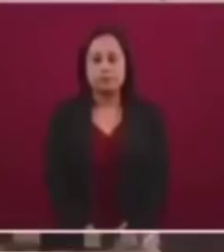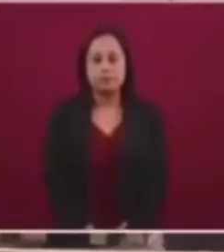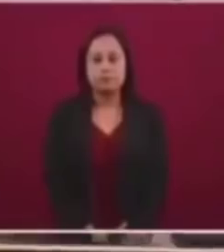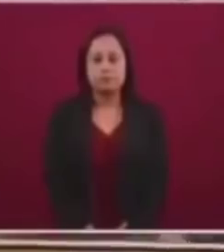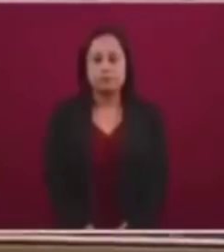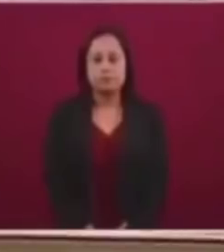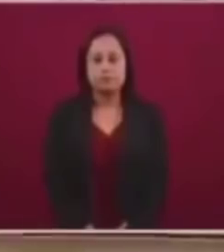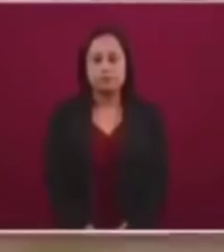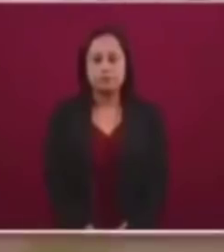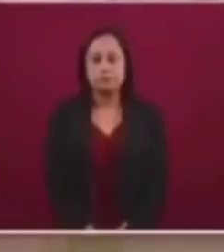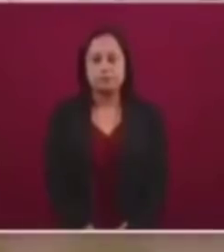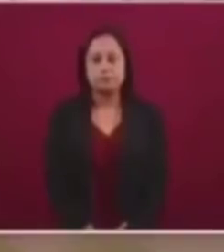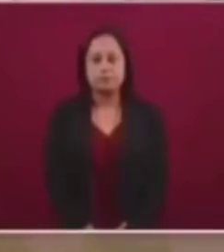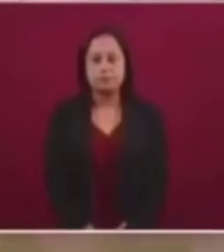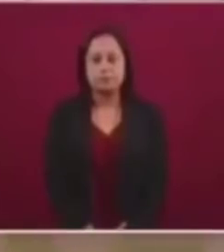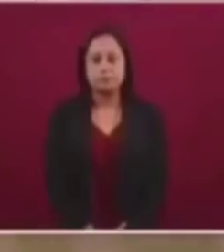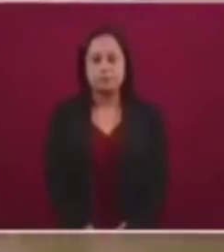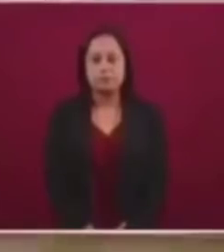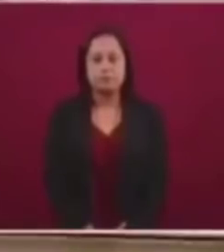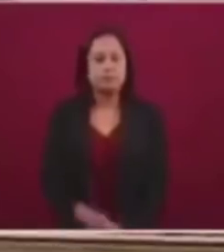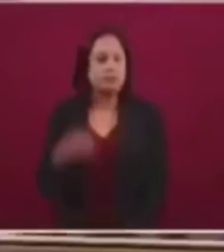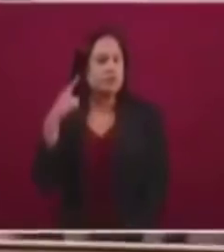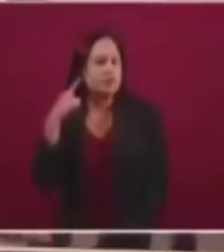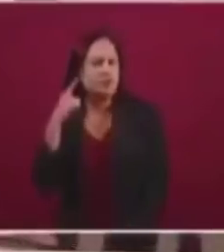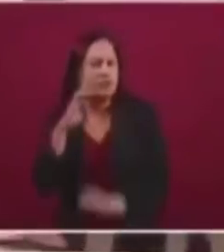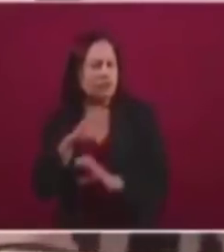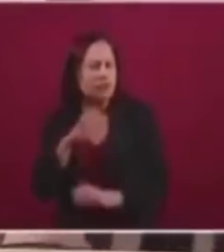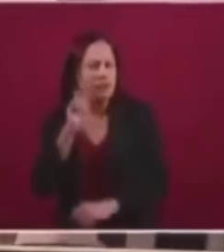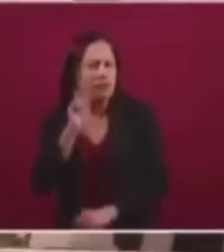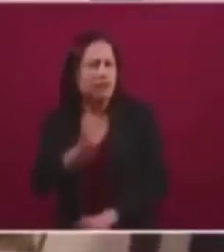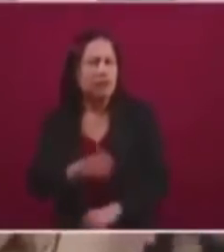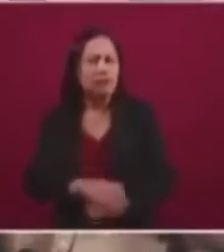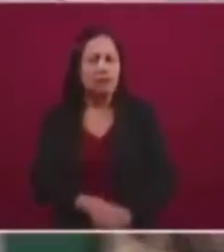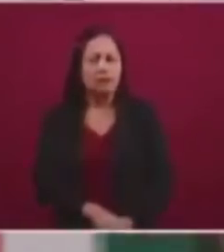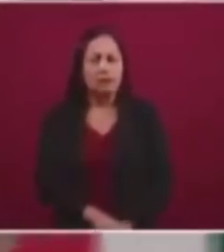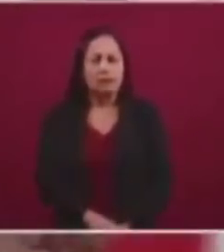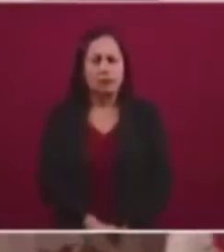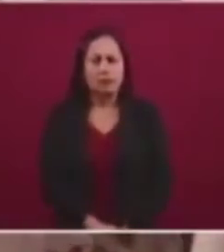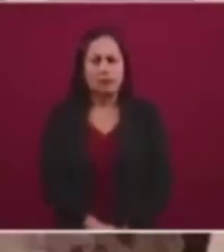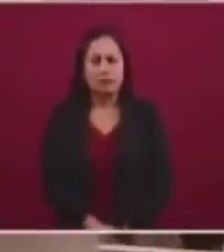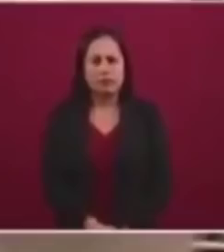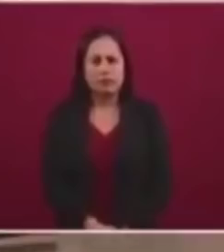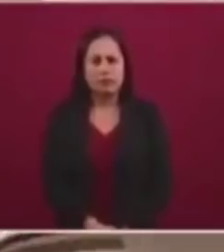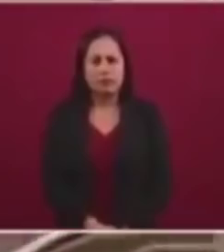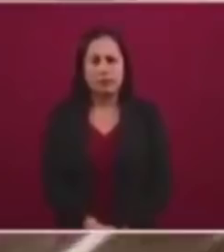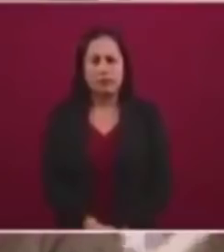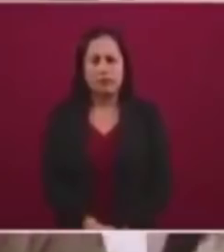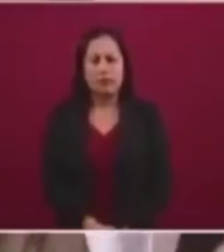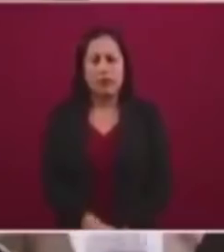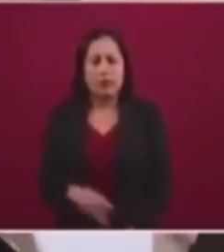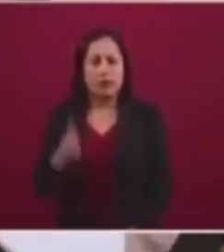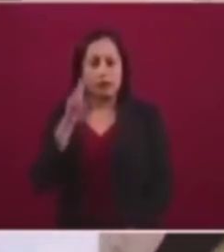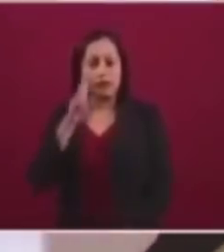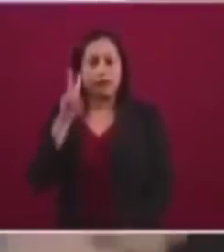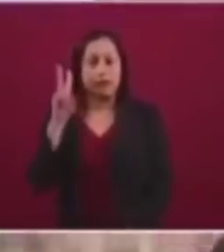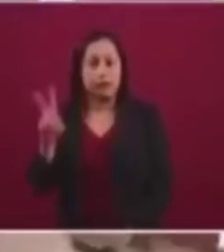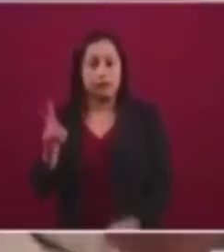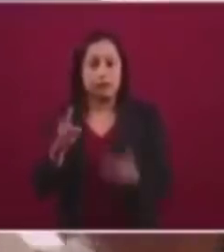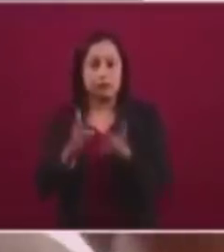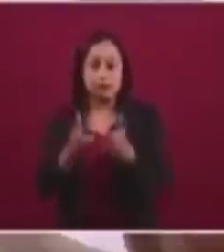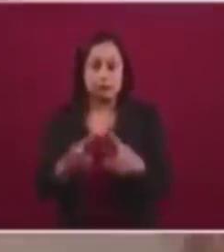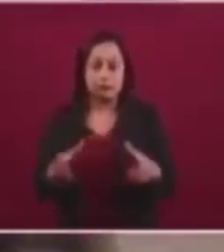para proporcionar apoyo de fuego cercano y continuo a los batallones durante sus operaciones tácticas. Sí, parce, es